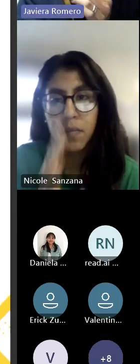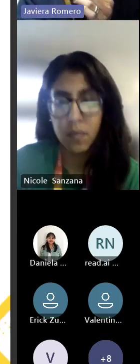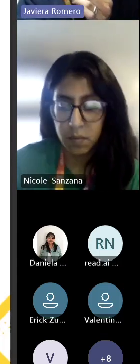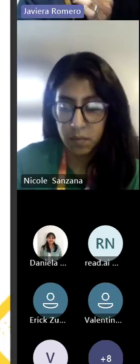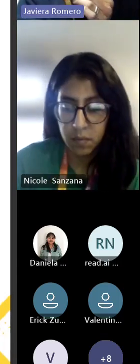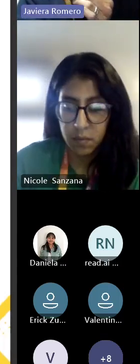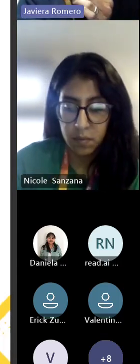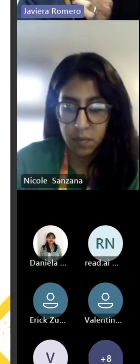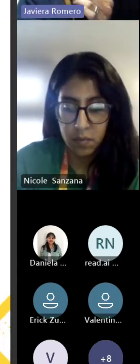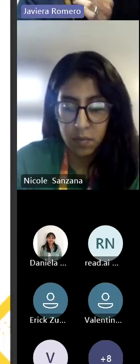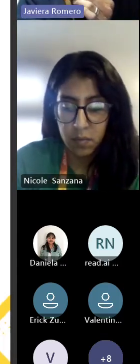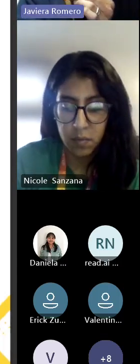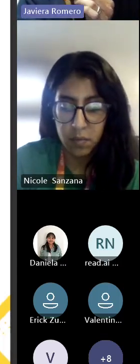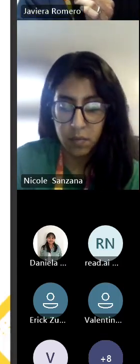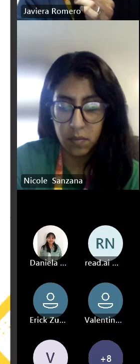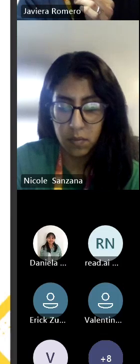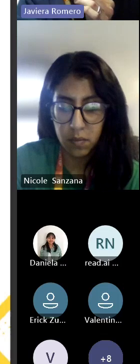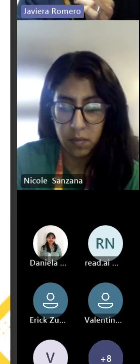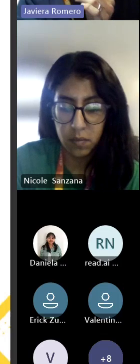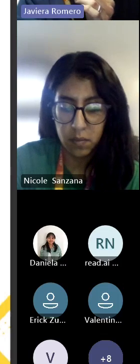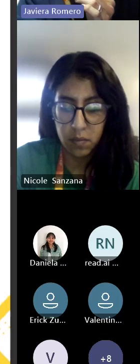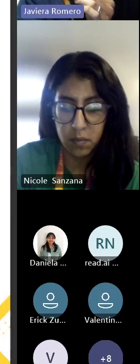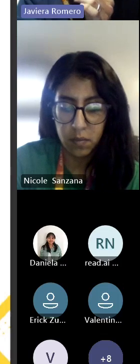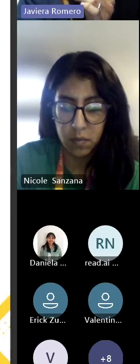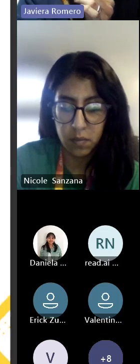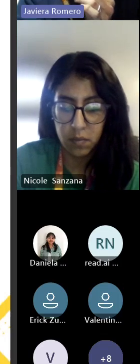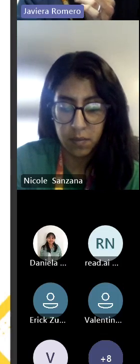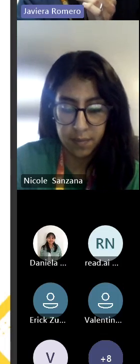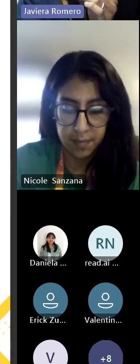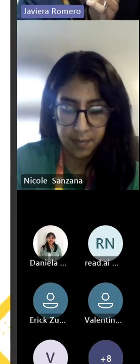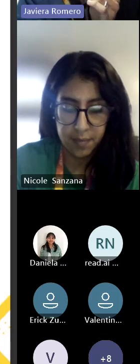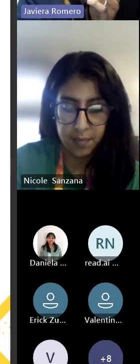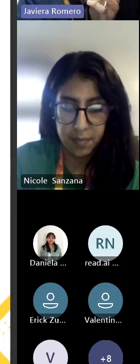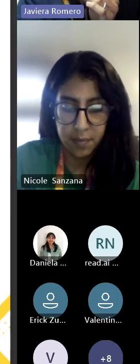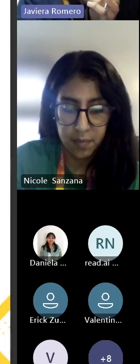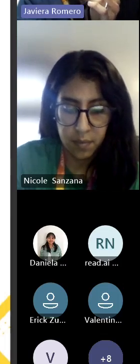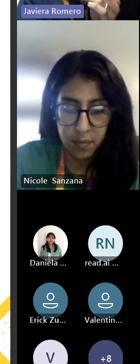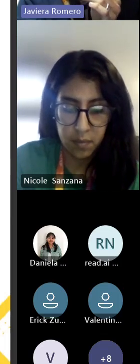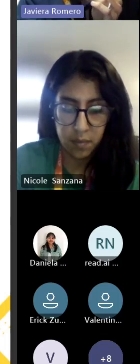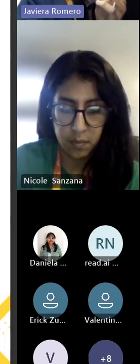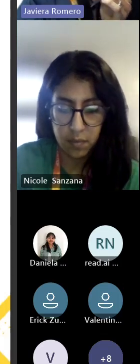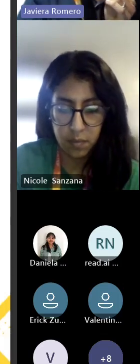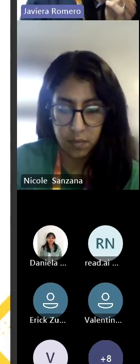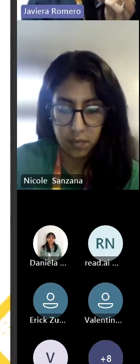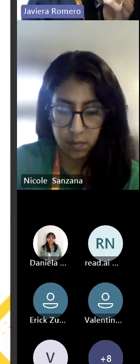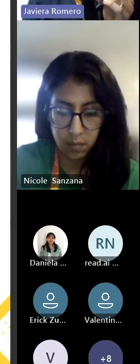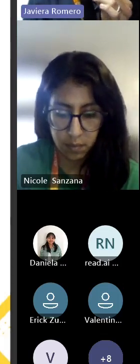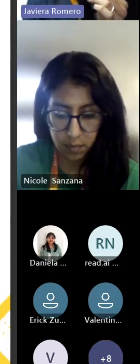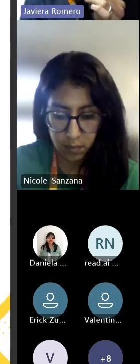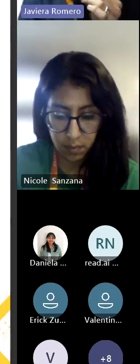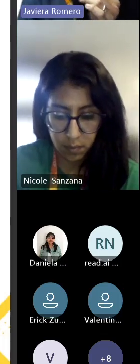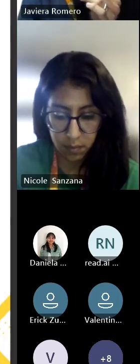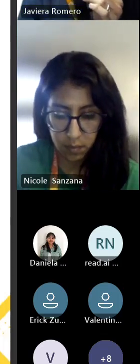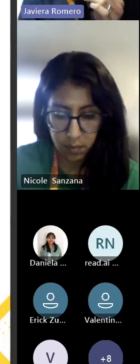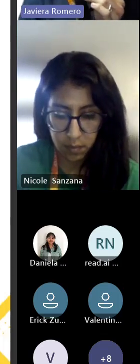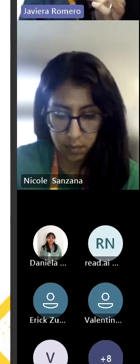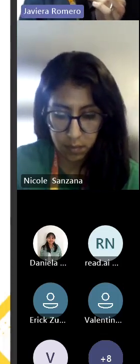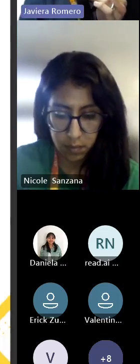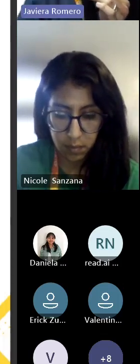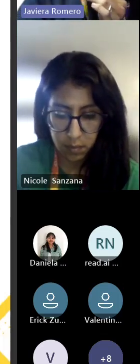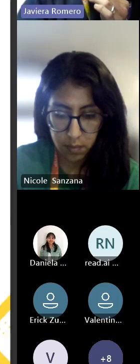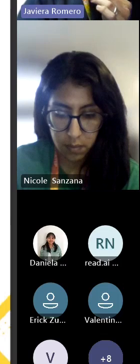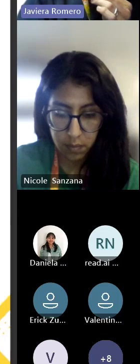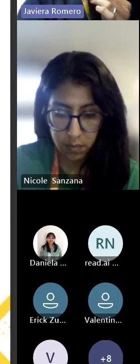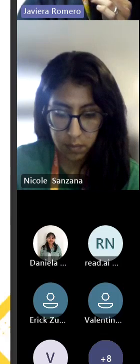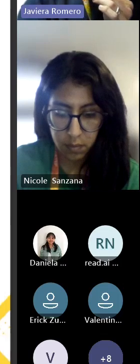detección de estudiantes en riesgo, los protocolos de actuación y postvención, que ahí voy a explicar de qué se trata, y